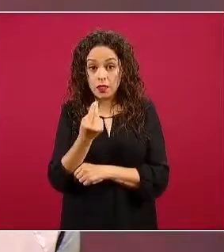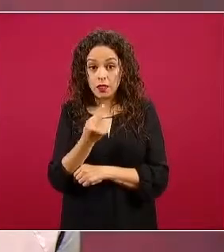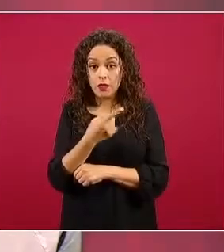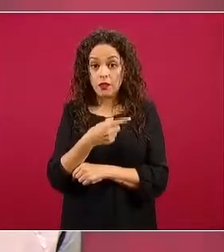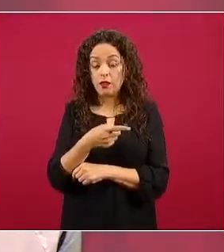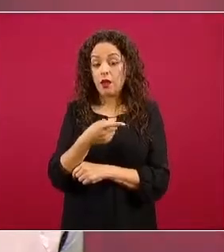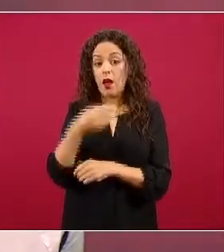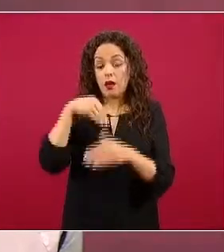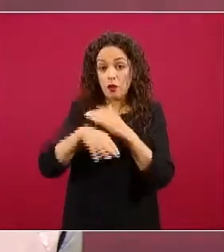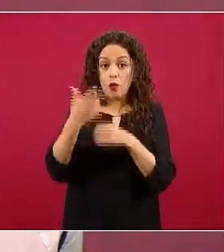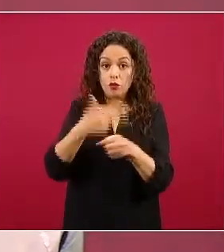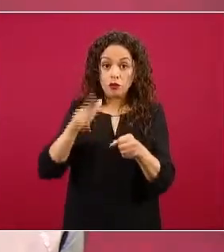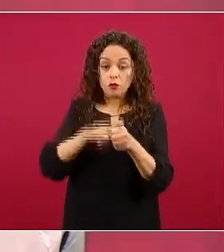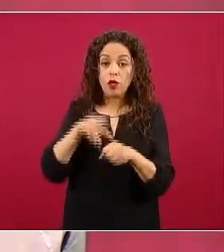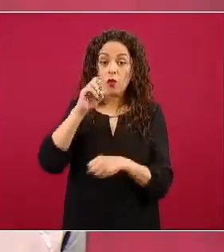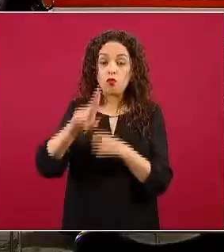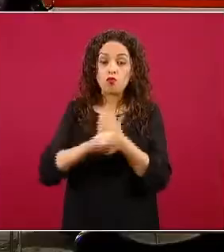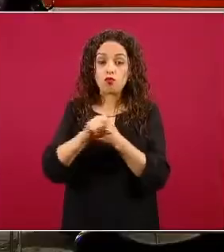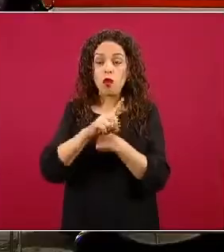respiratoria aguda grave